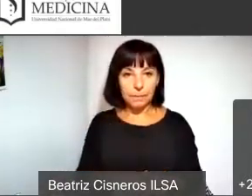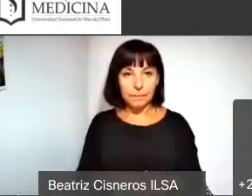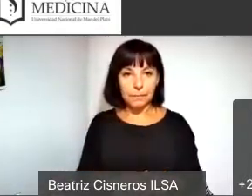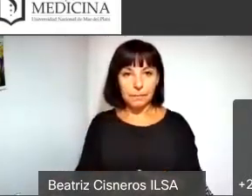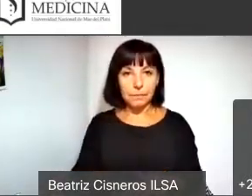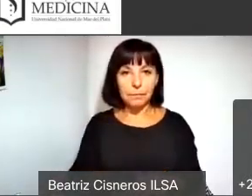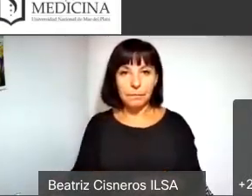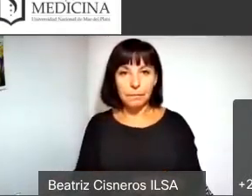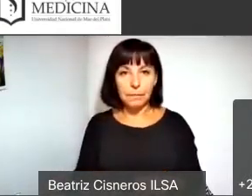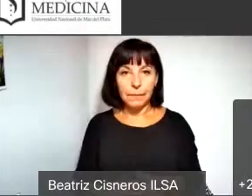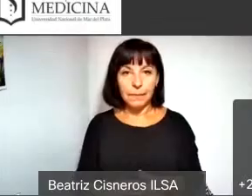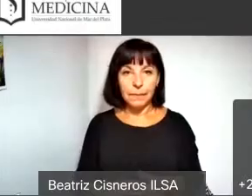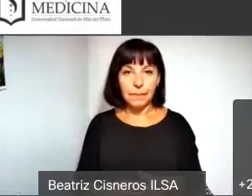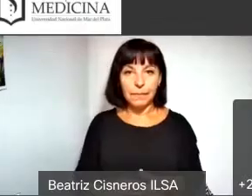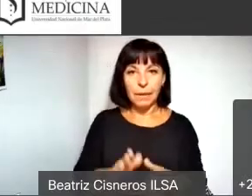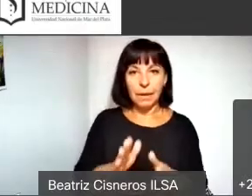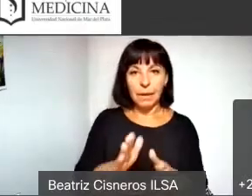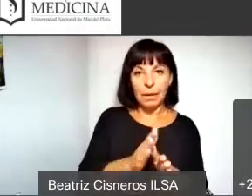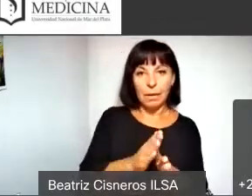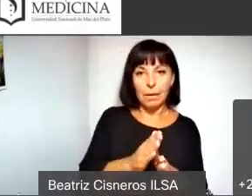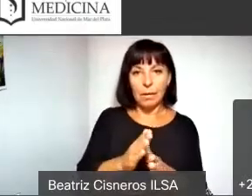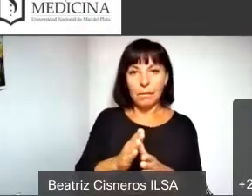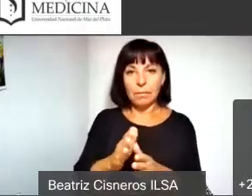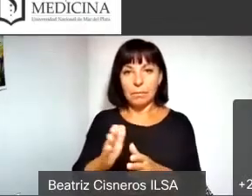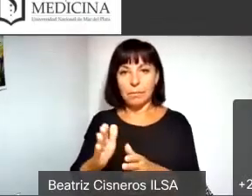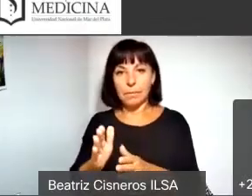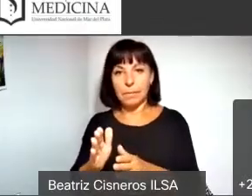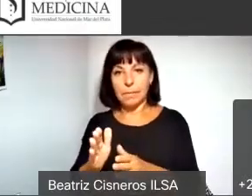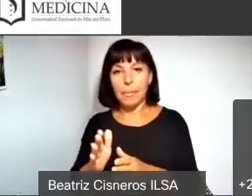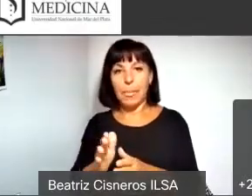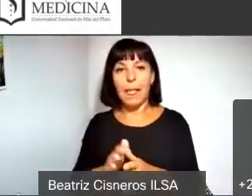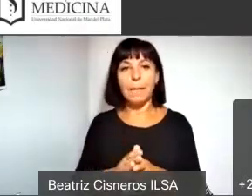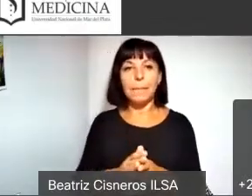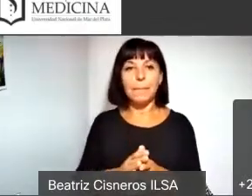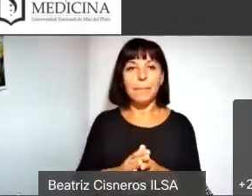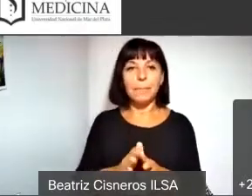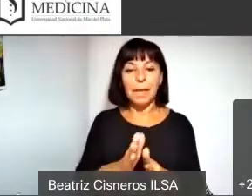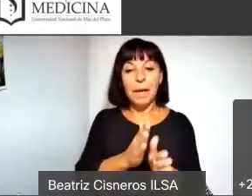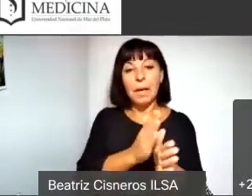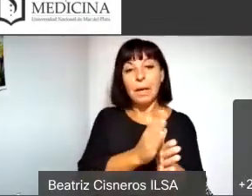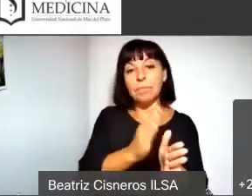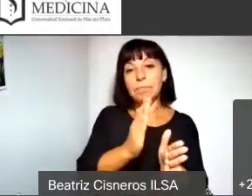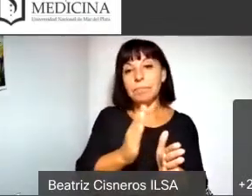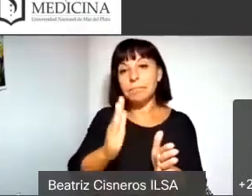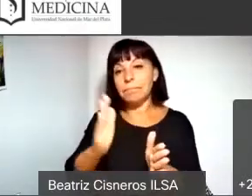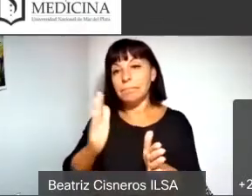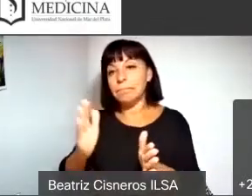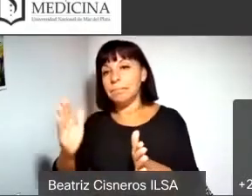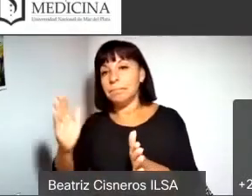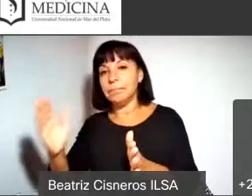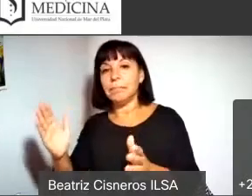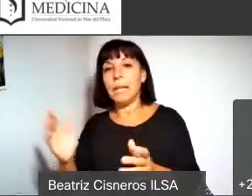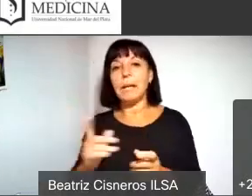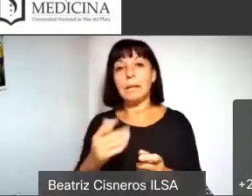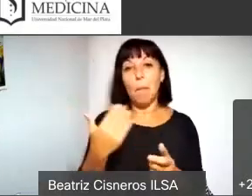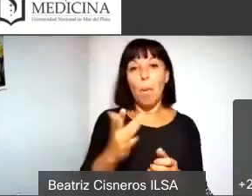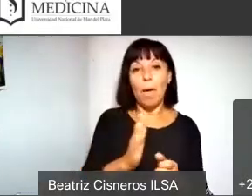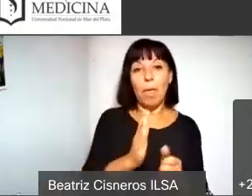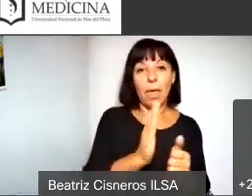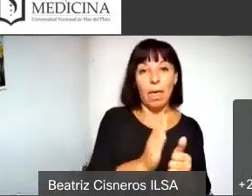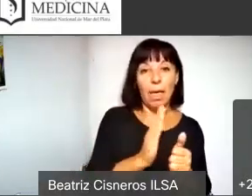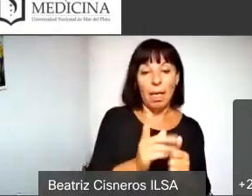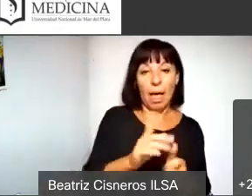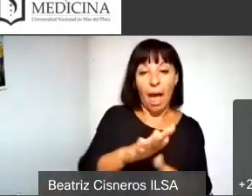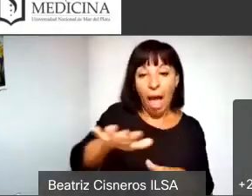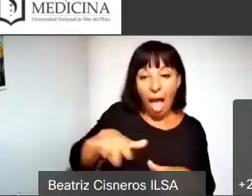cursor. Y este otro, que consiste en que el fosfolípido se desplaza dentro de su